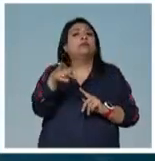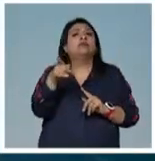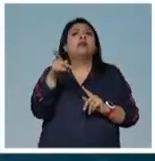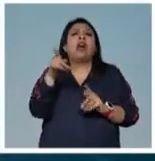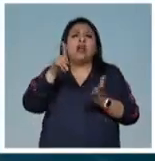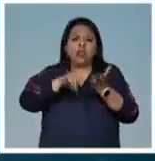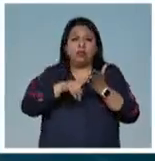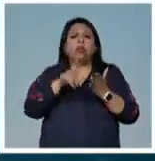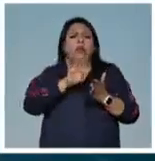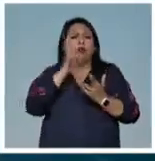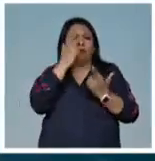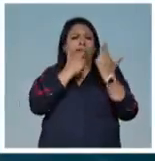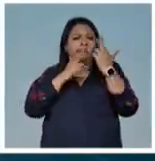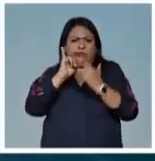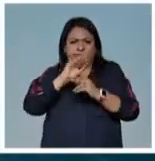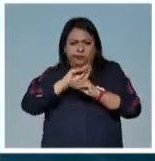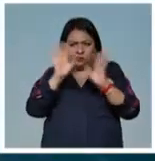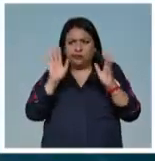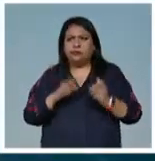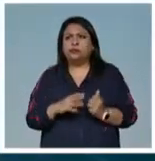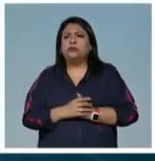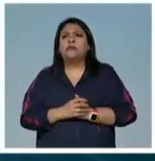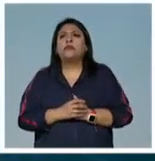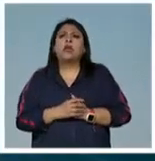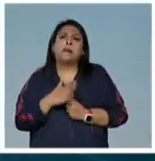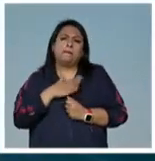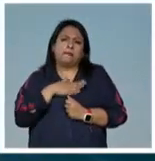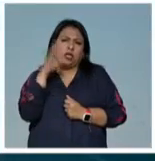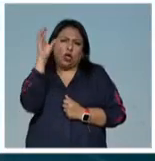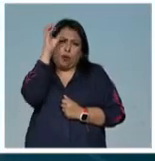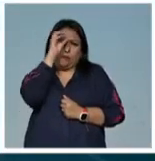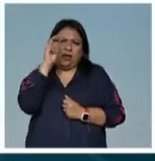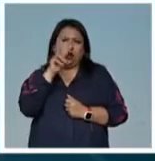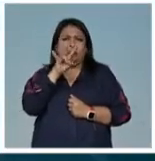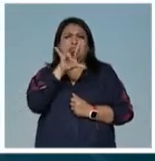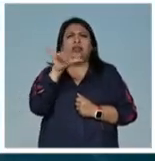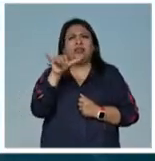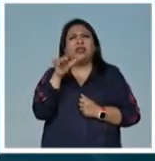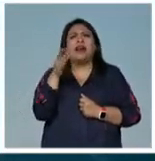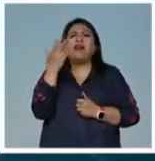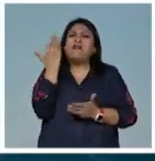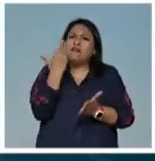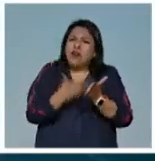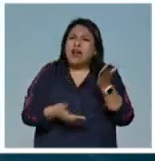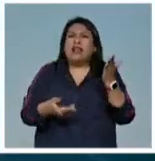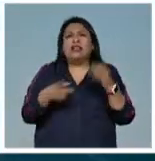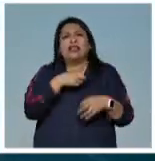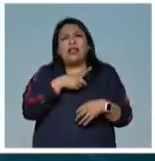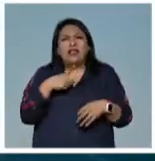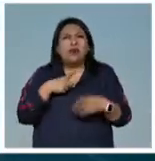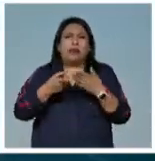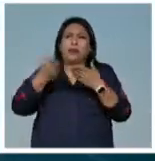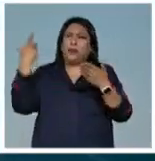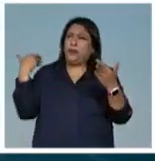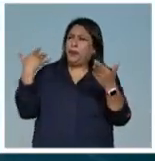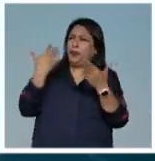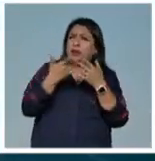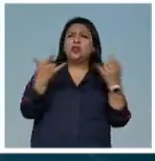descarta una revisión. Yo creo que con Villa había una deuda histórica. Había sido un